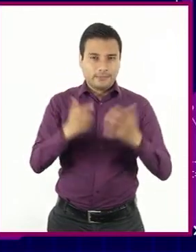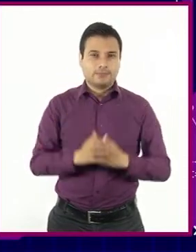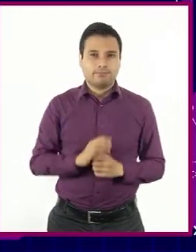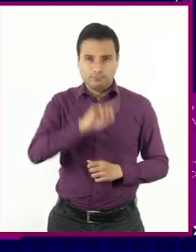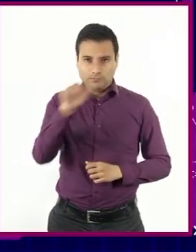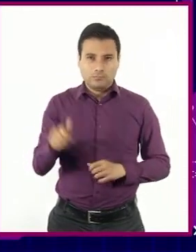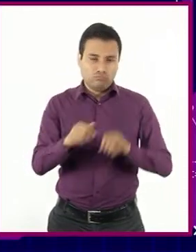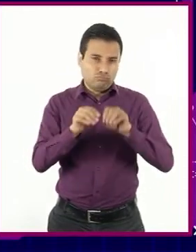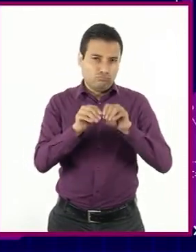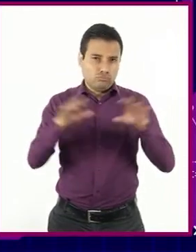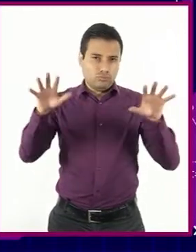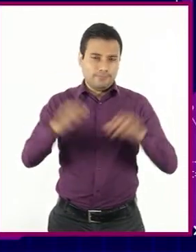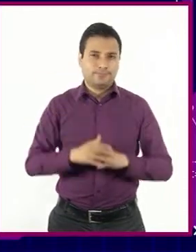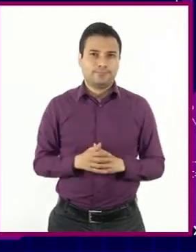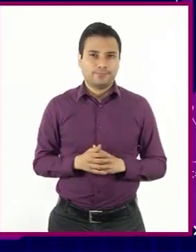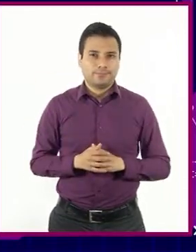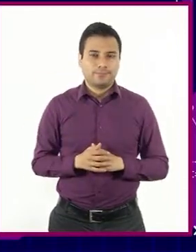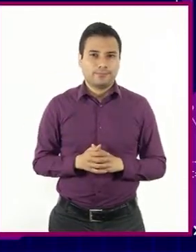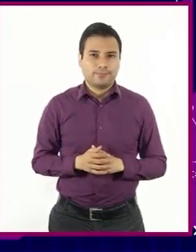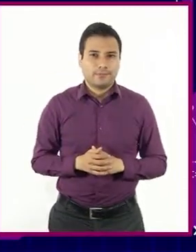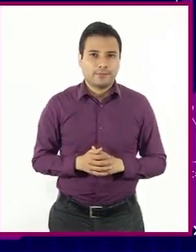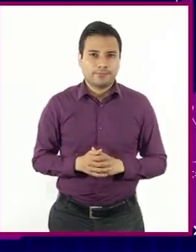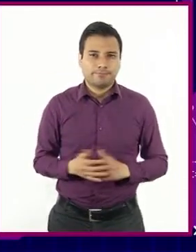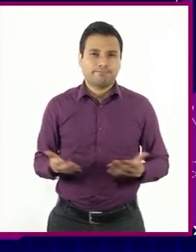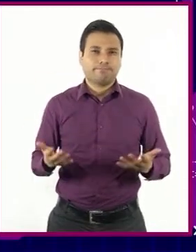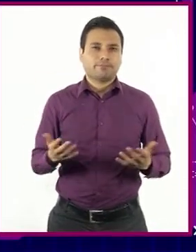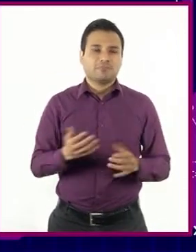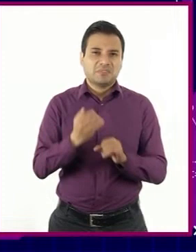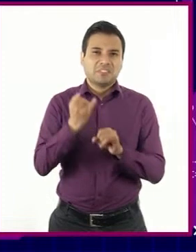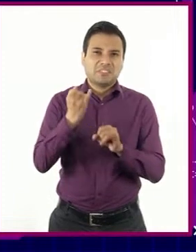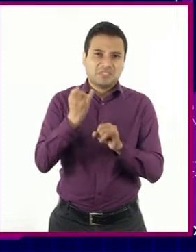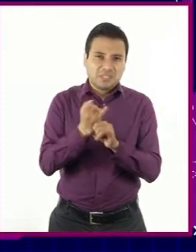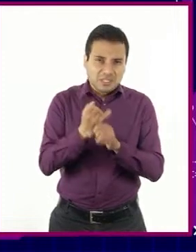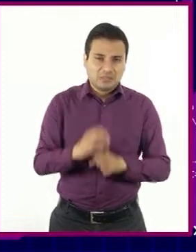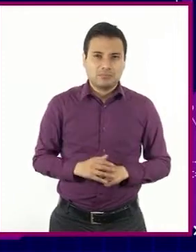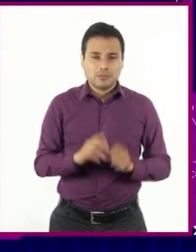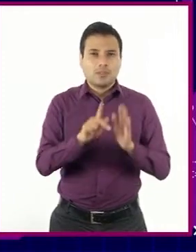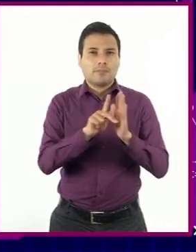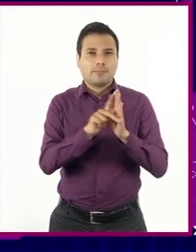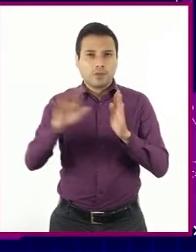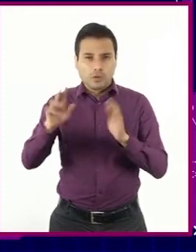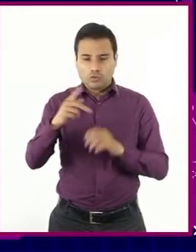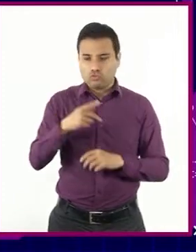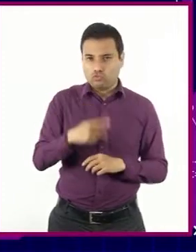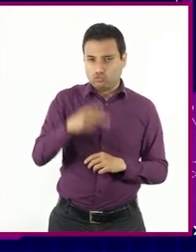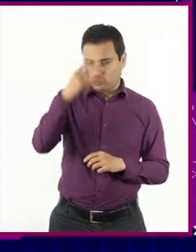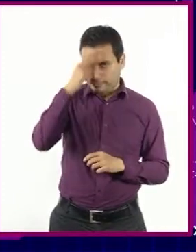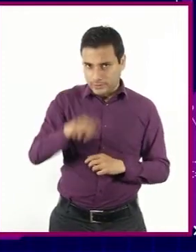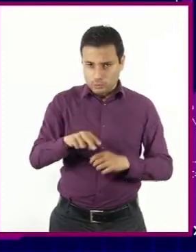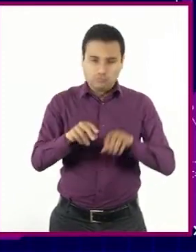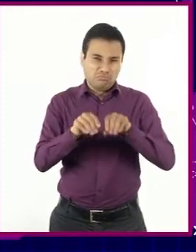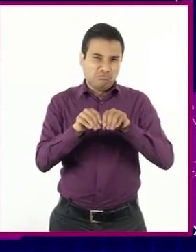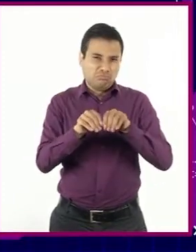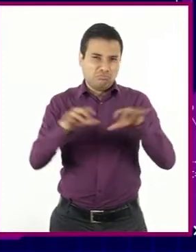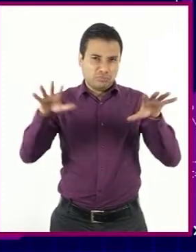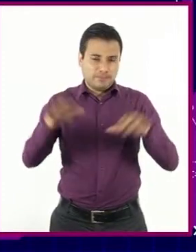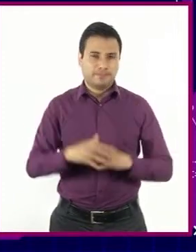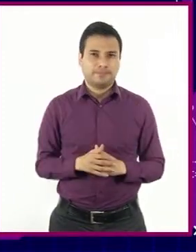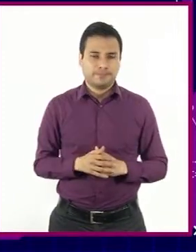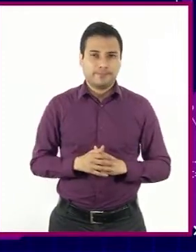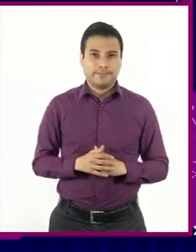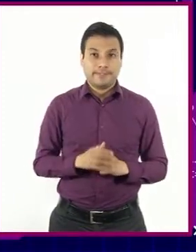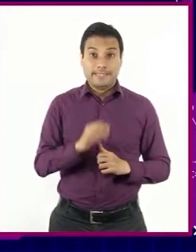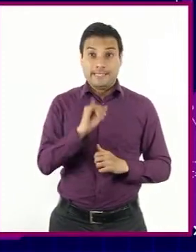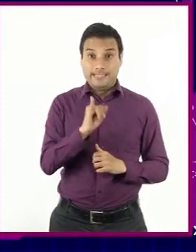Publicación. Se presenta en diversos medios que deben incluir el Diario Oficial de la Federación. El Índice Nacional